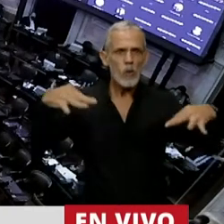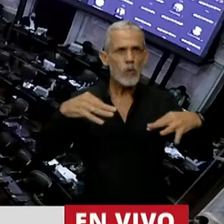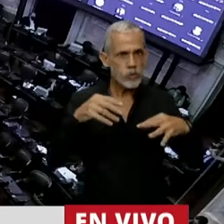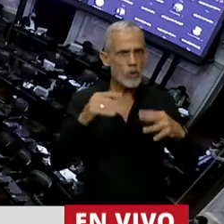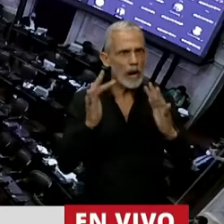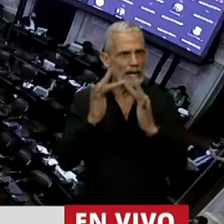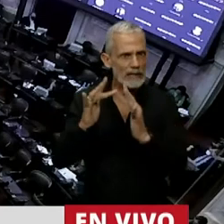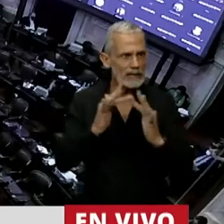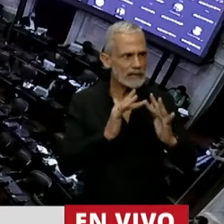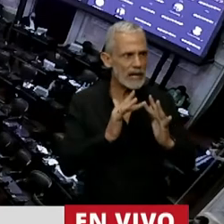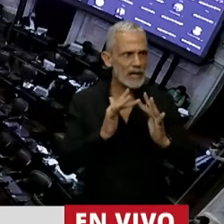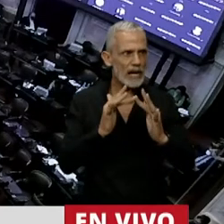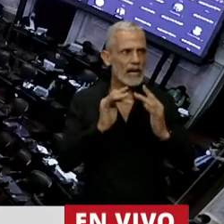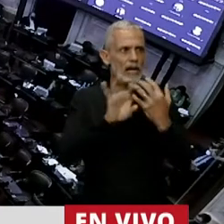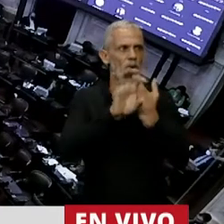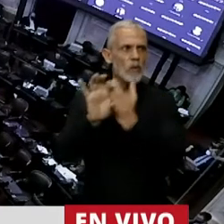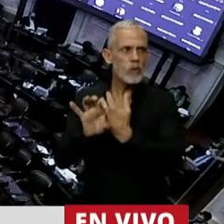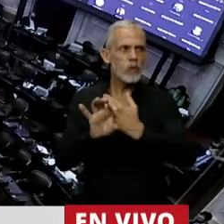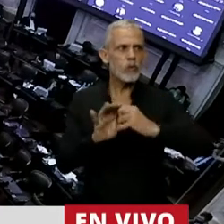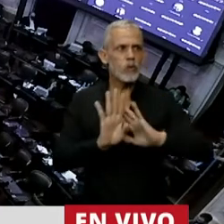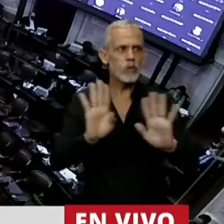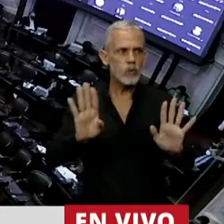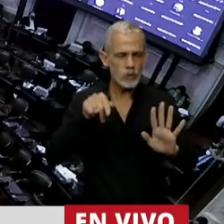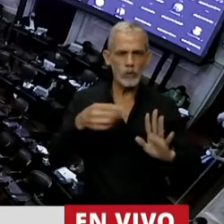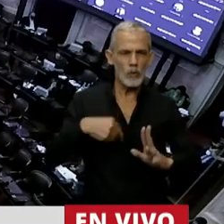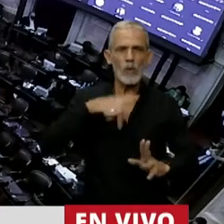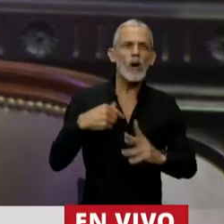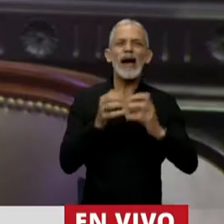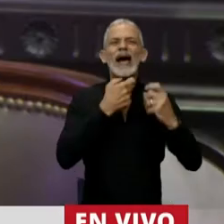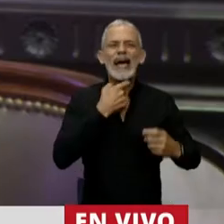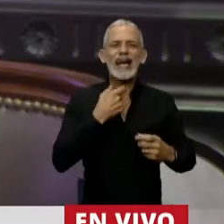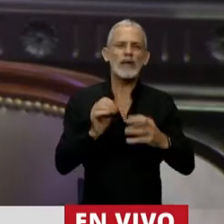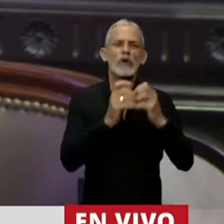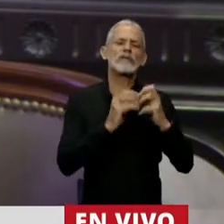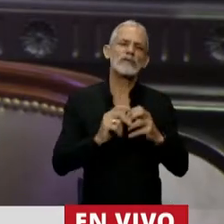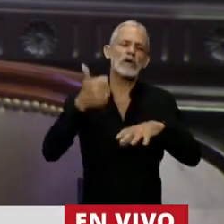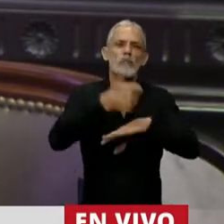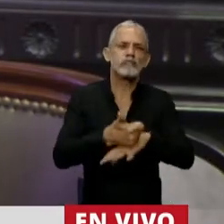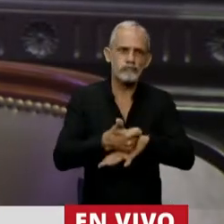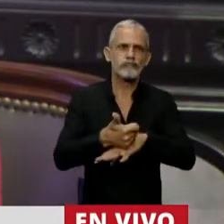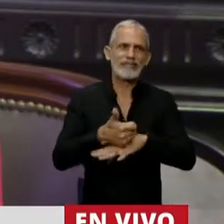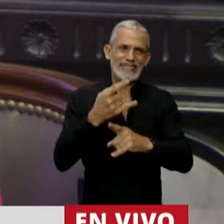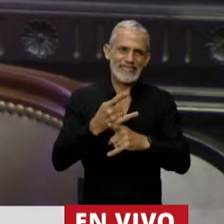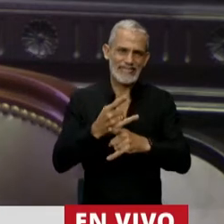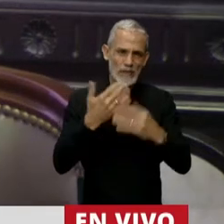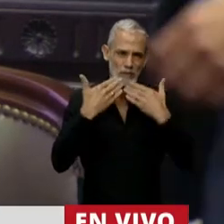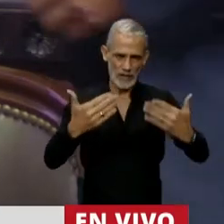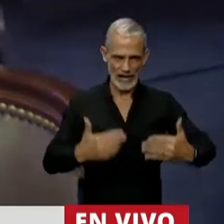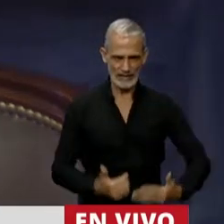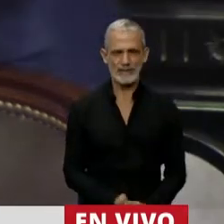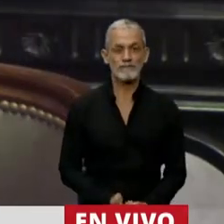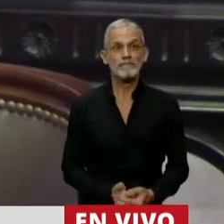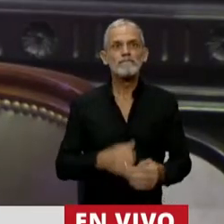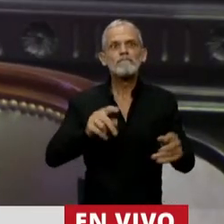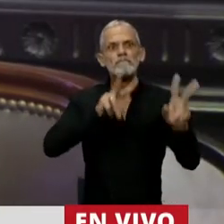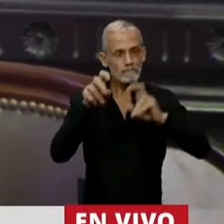través de la virtualidad. Es decir, queremos sesiones presenciales en todo sentido. Gracias. Por